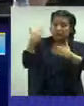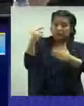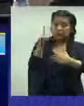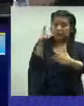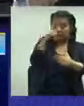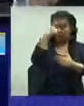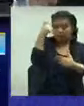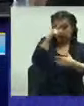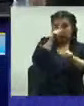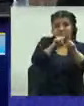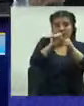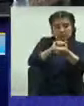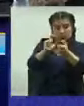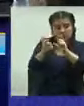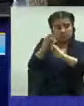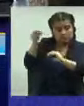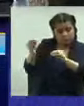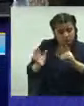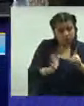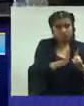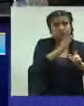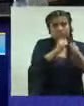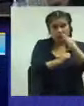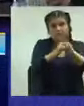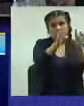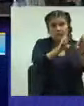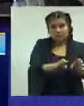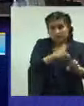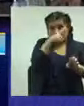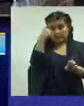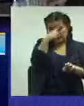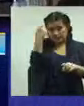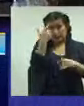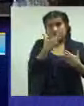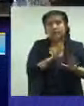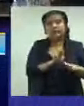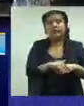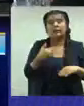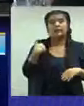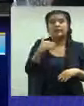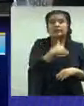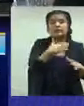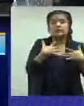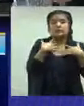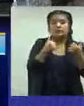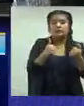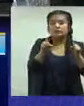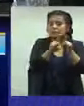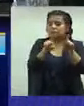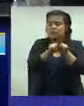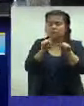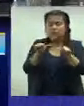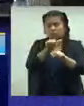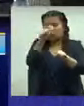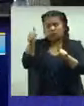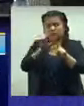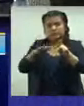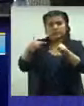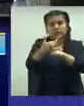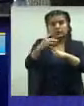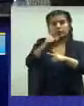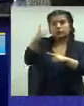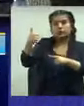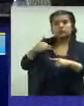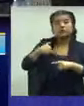ciclo, ¿verdad?, que interminable realmente en el Ministerio de Salud como en otros ministerios. Este es